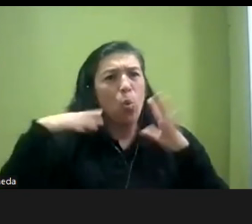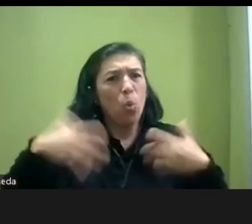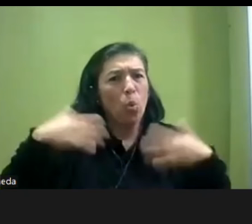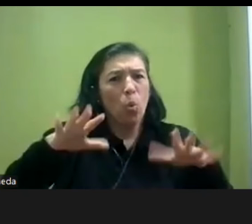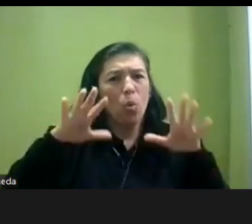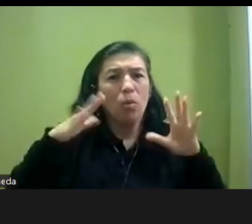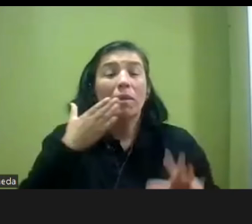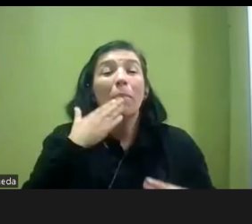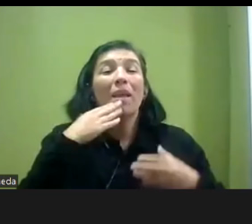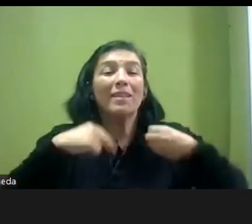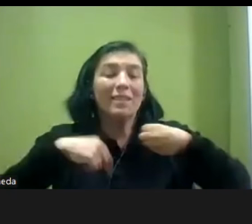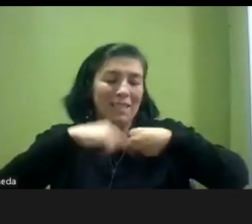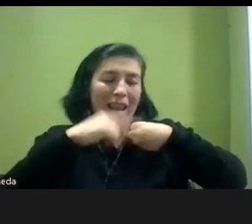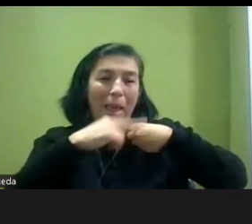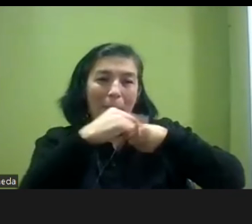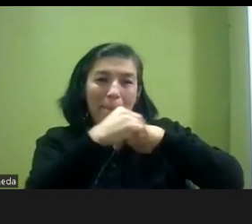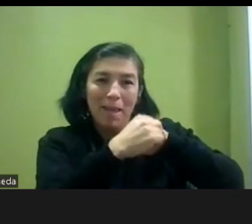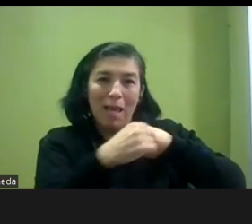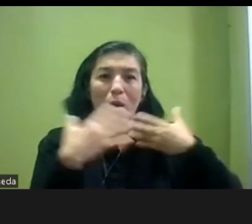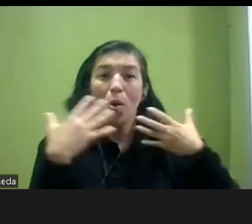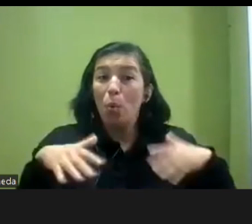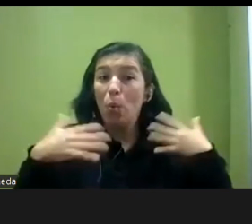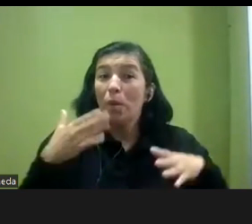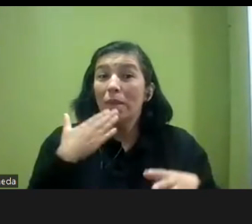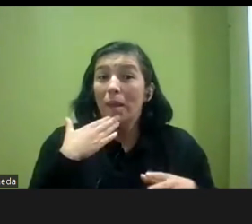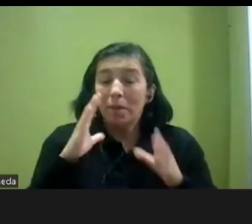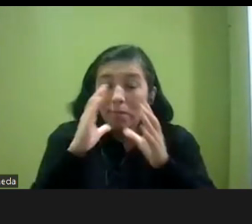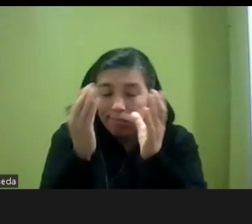La cerámica también,